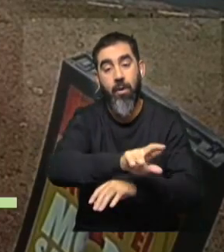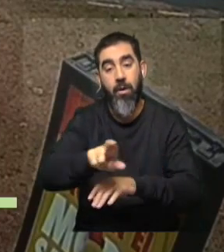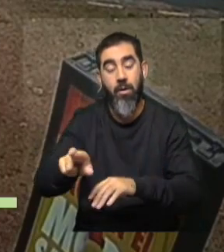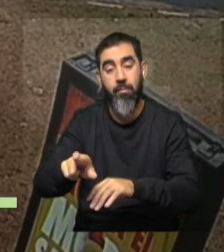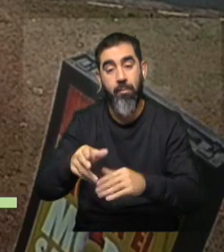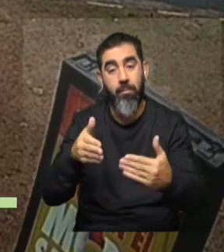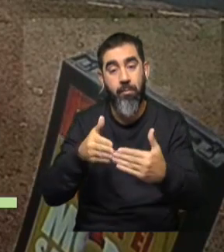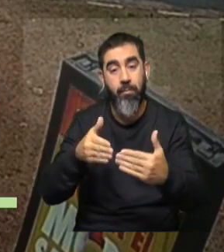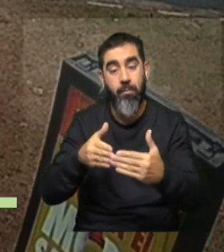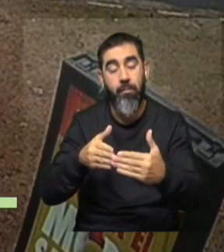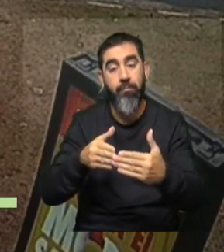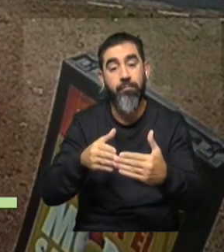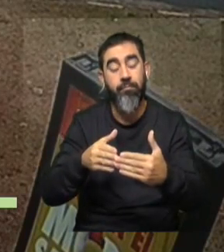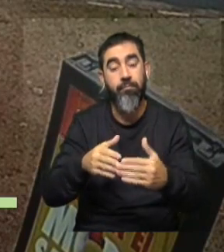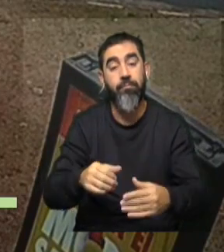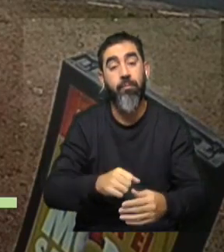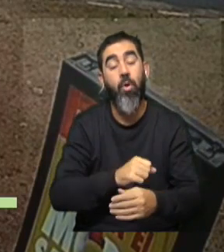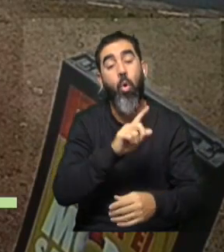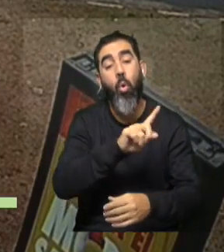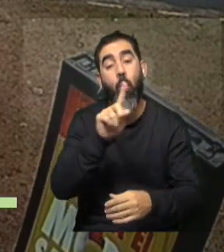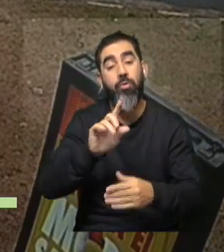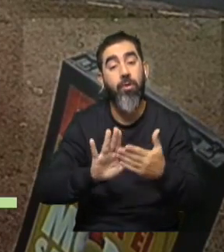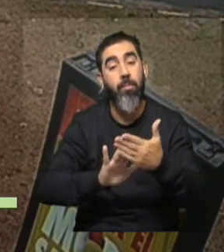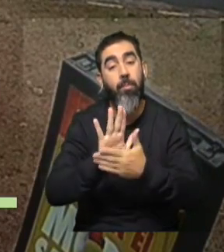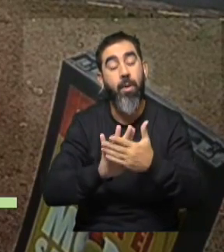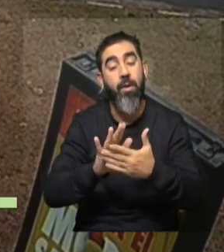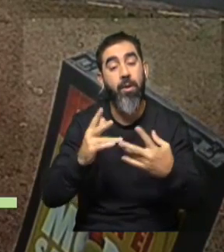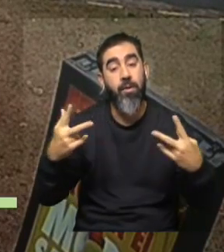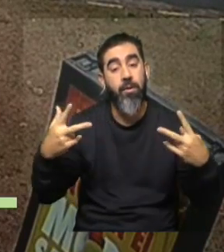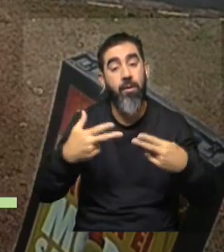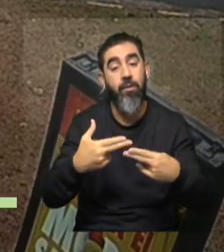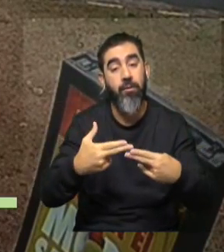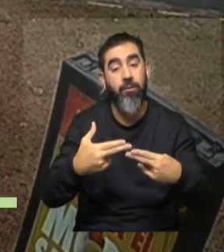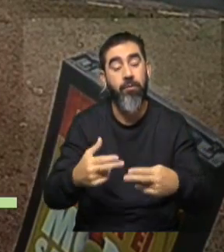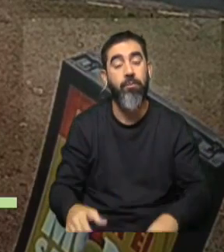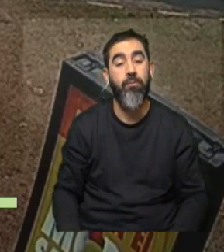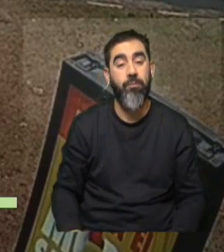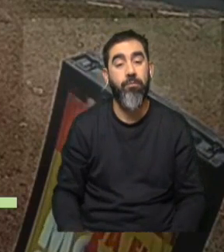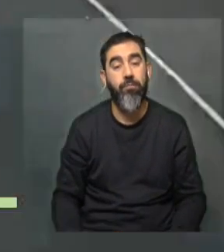esquina ciudadela a las 11 de la mañana va a estar cortado